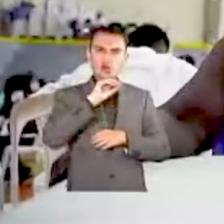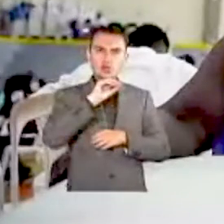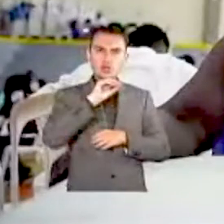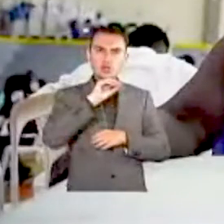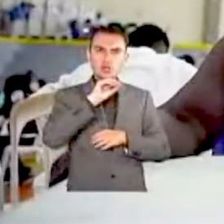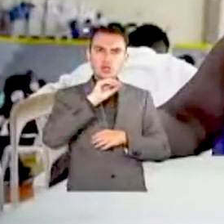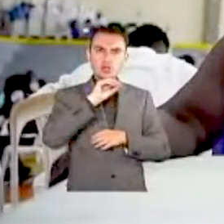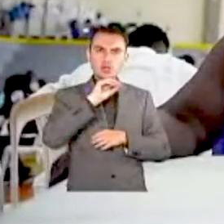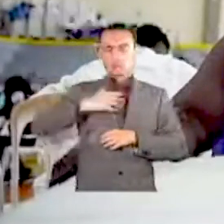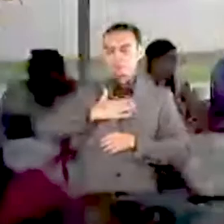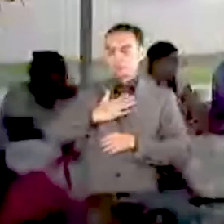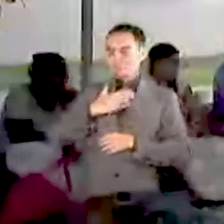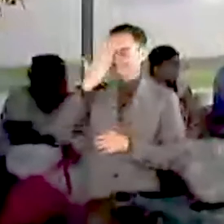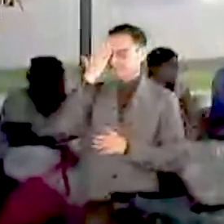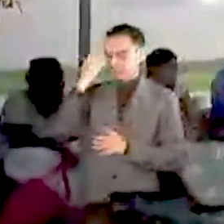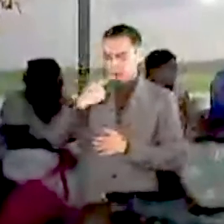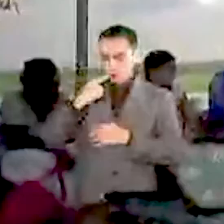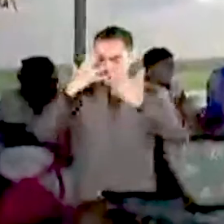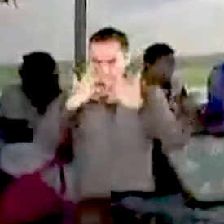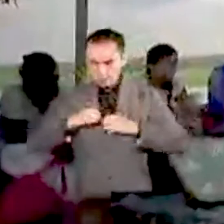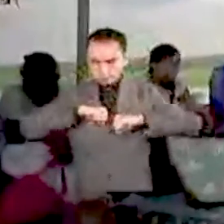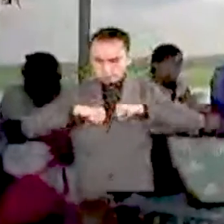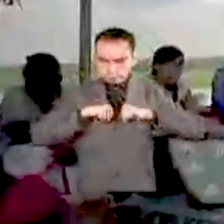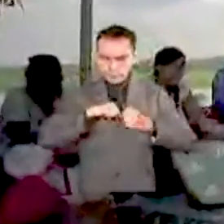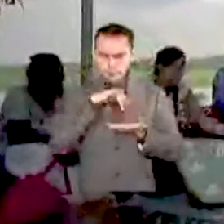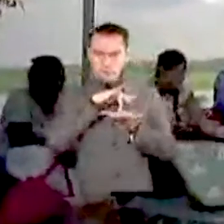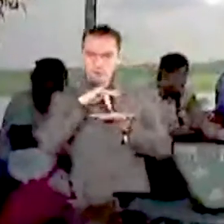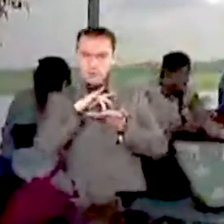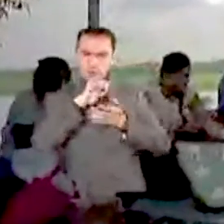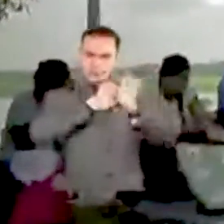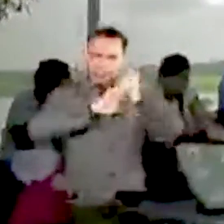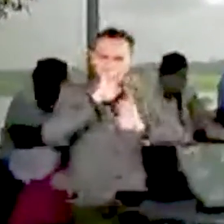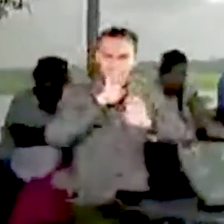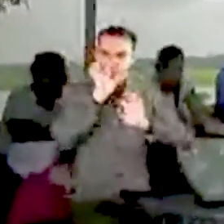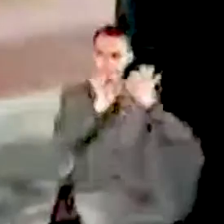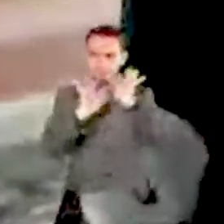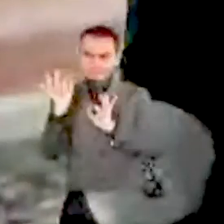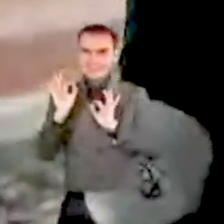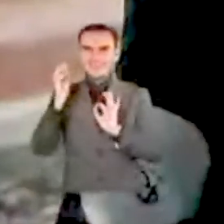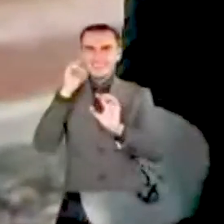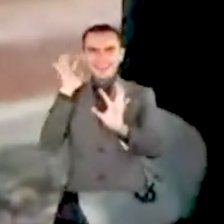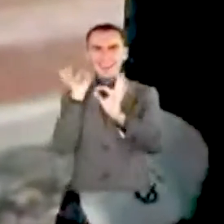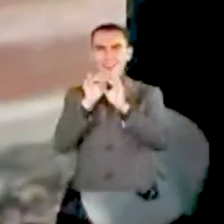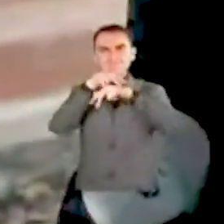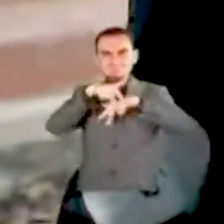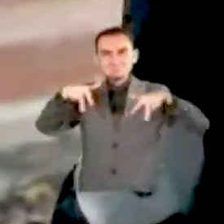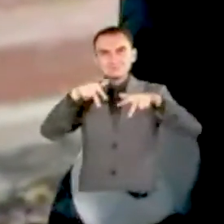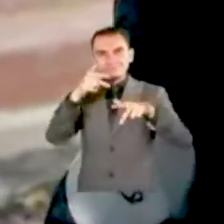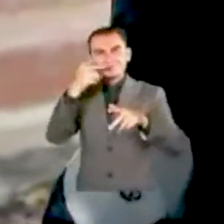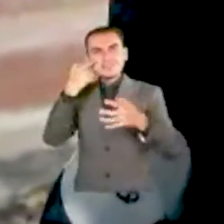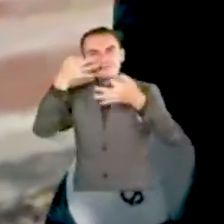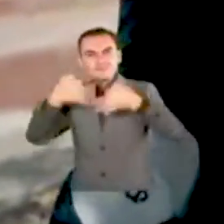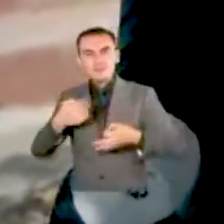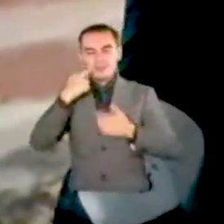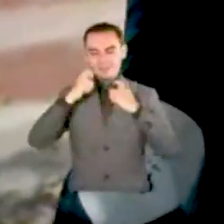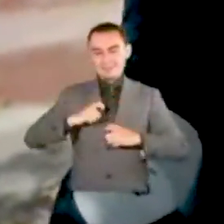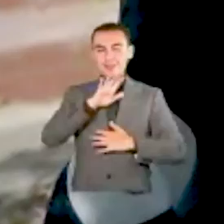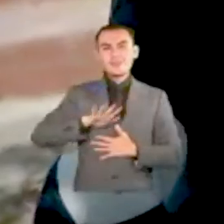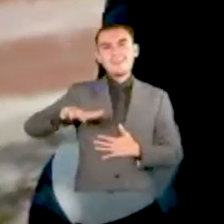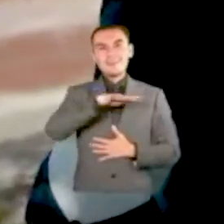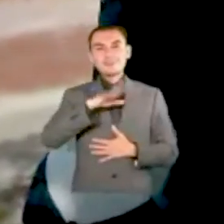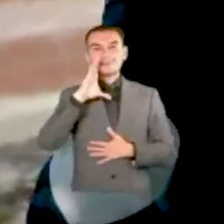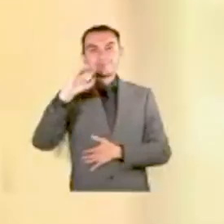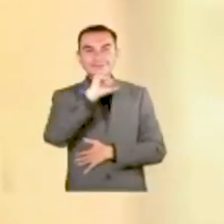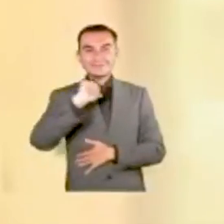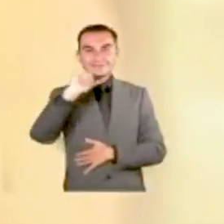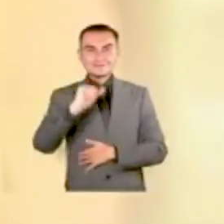sus derechos de intervención y preventivas trabajen desde un enfoque diferencial y de derechos de las